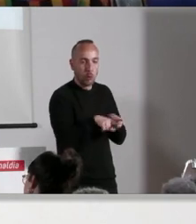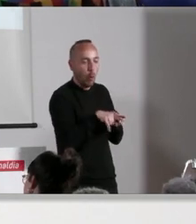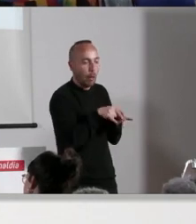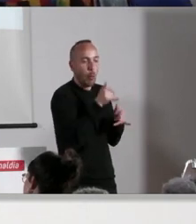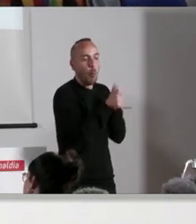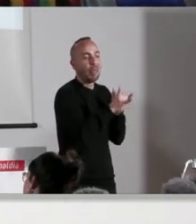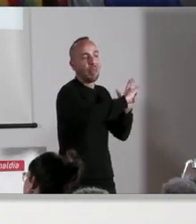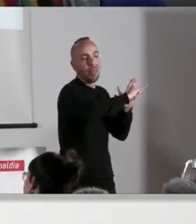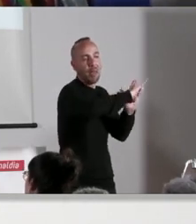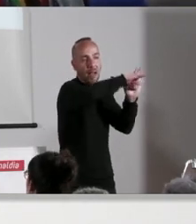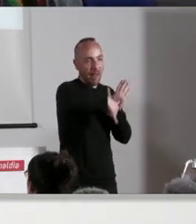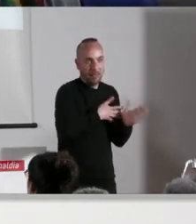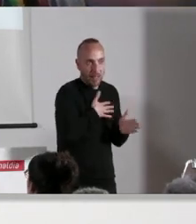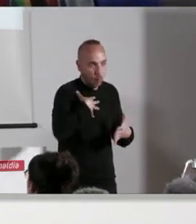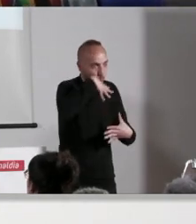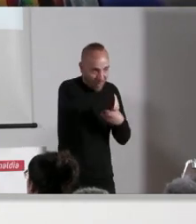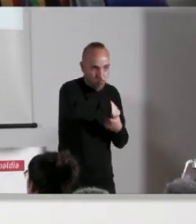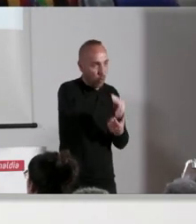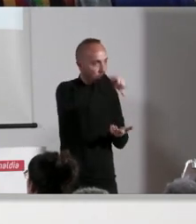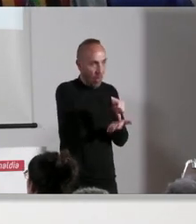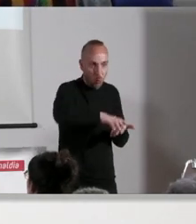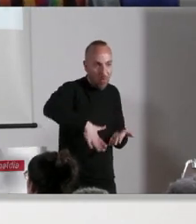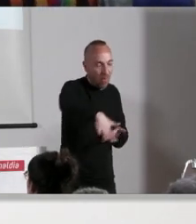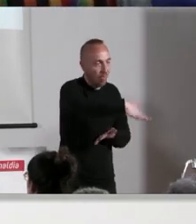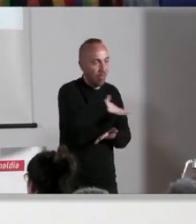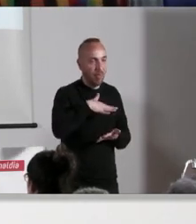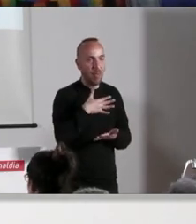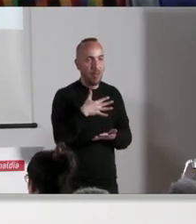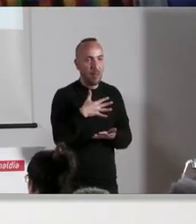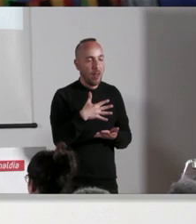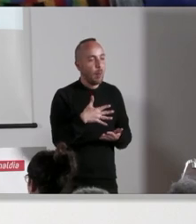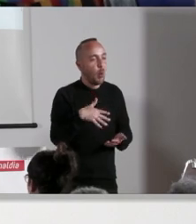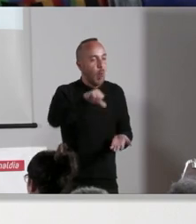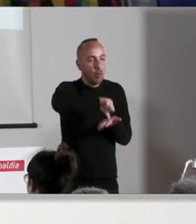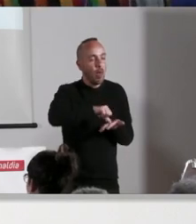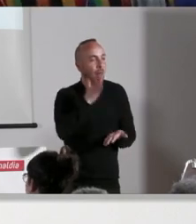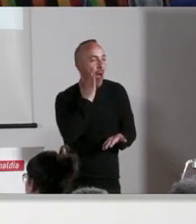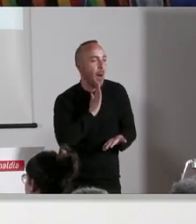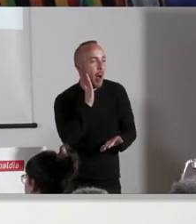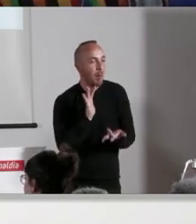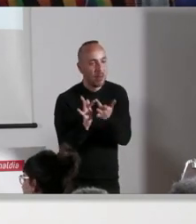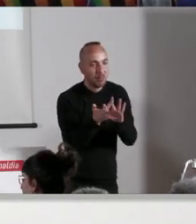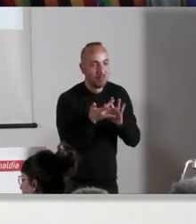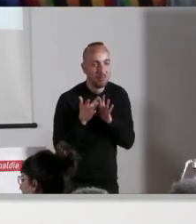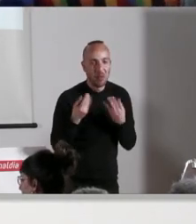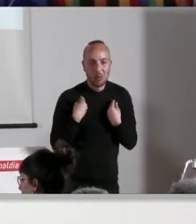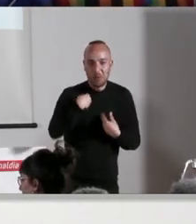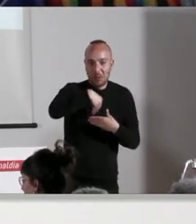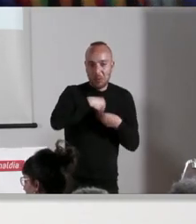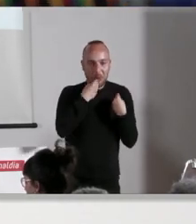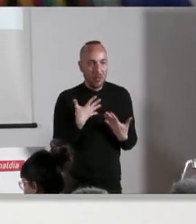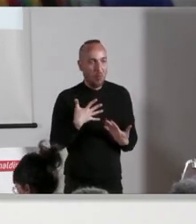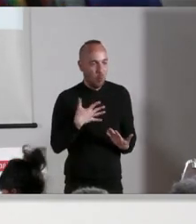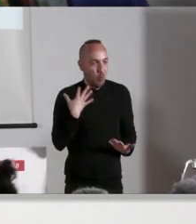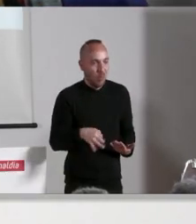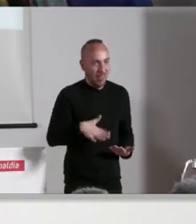pues también habitar la ciudad, contribuir a que sea o que siga siendo pues eso, amable, habitable. Y aquí mi compa va a hacer un